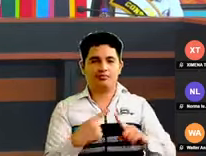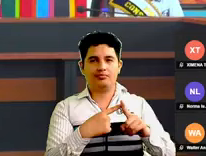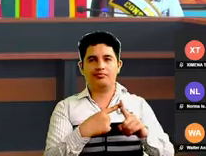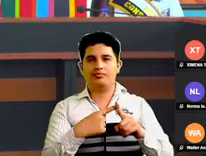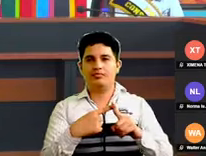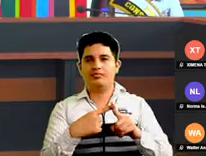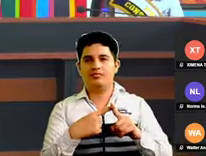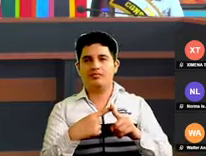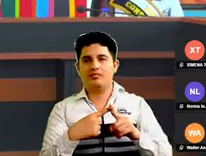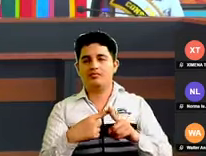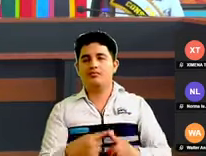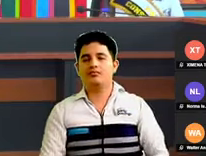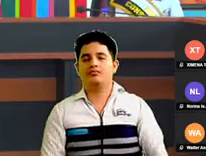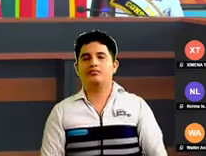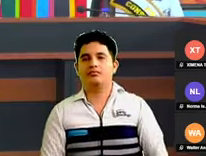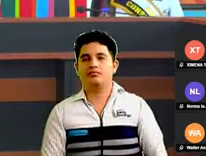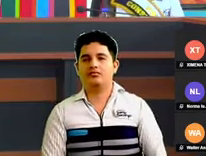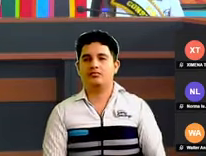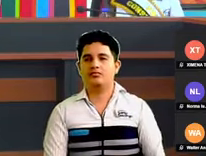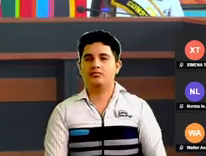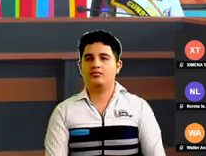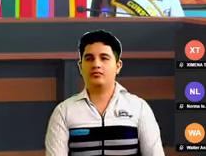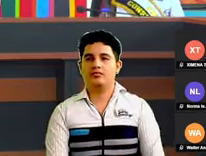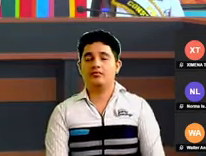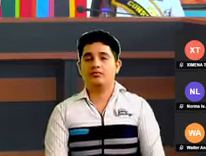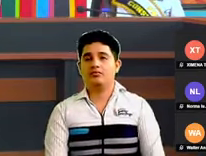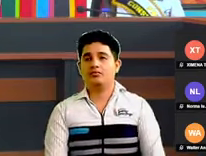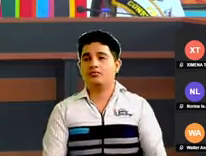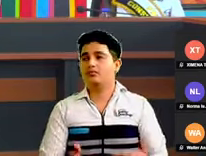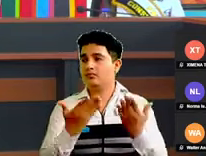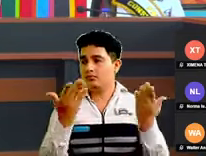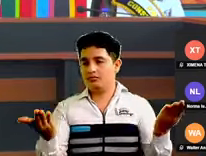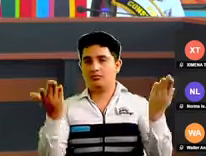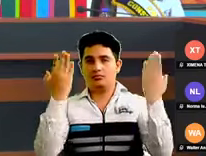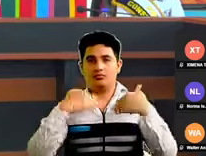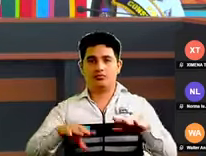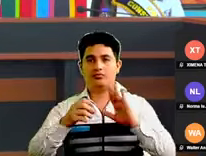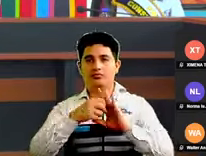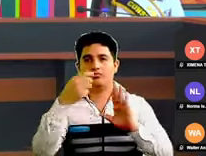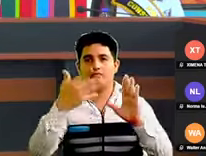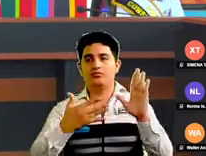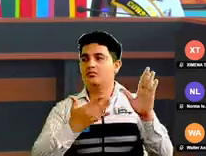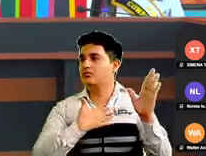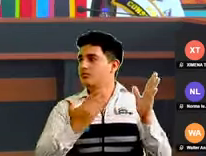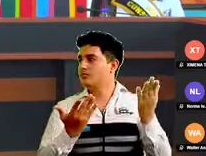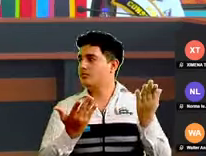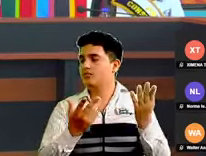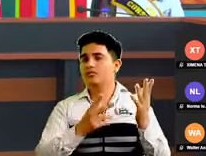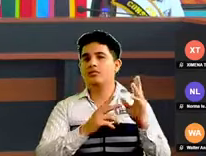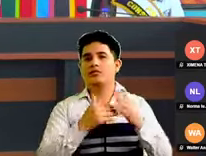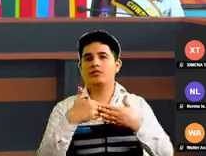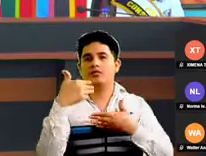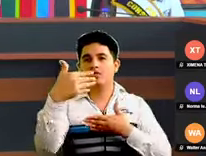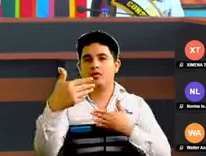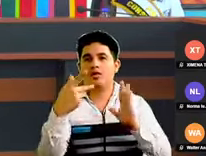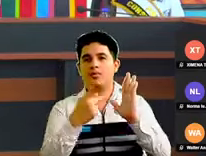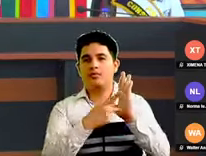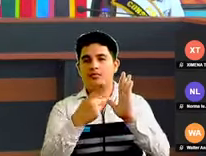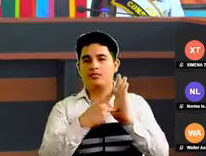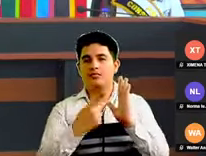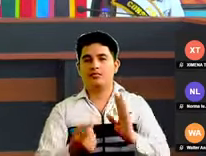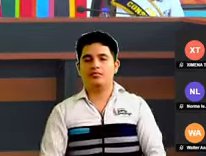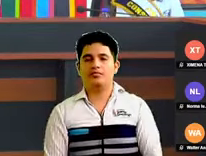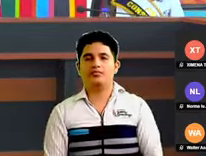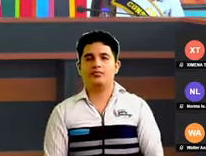es competencia netamente municipal. Una vez dado conocido, señor secretario, demos lectura al próximo punto en el orden del